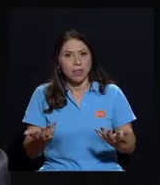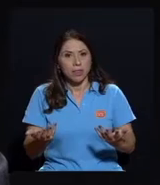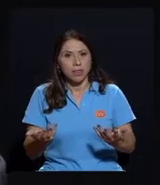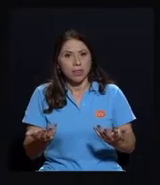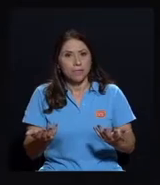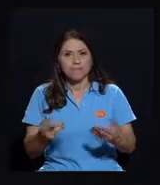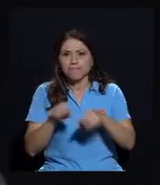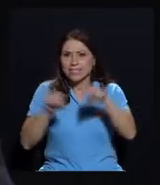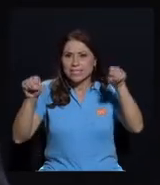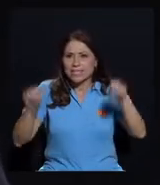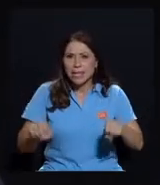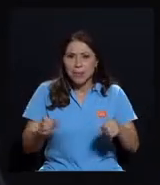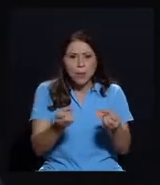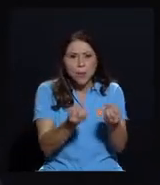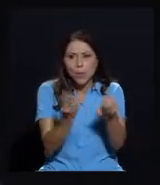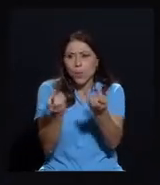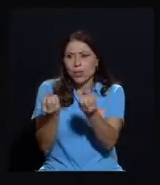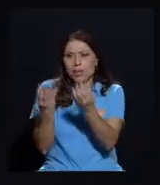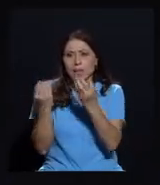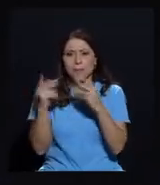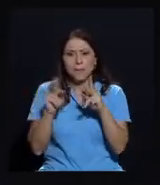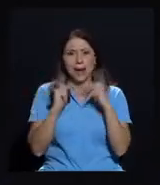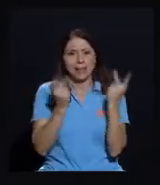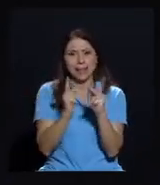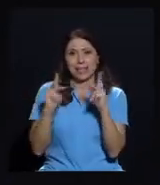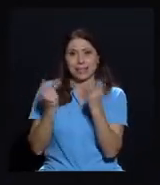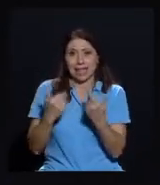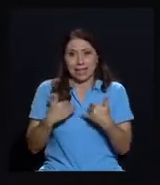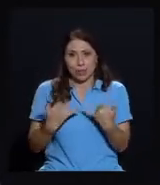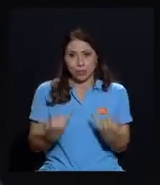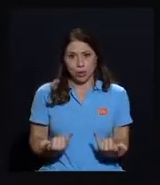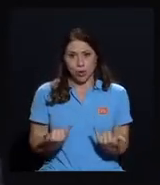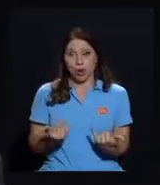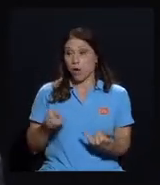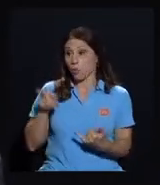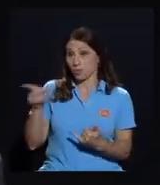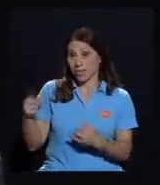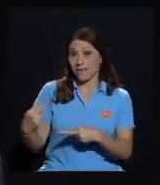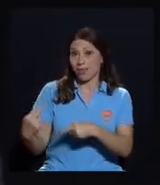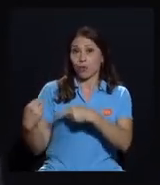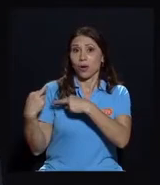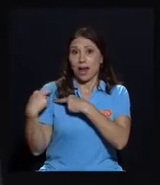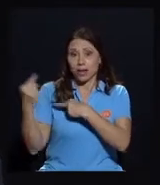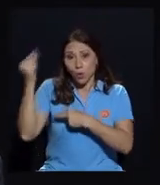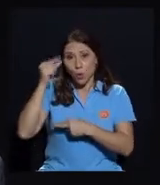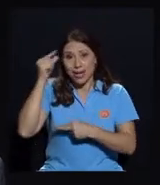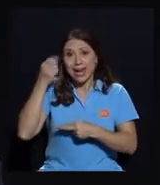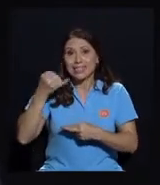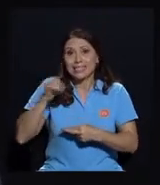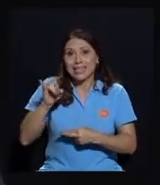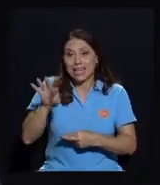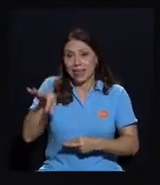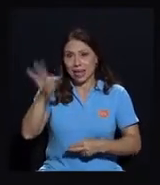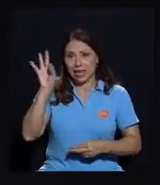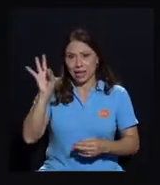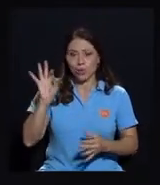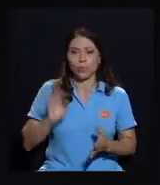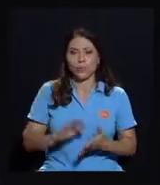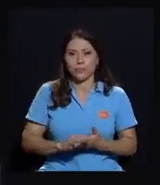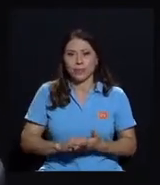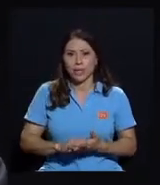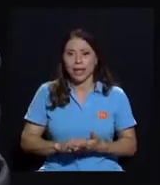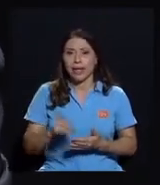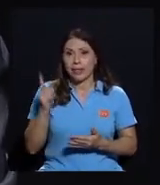del sistema multipartidista que vamos a que tenemos y en el cual usted le va a tocar con así quedar elegido déjeme